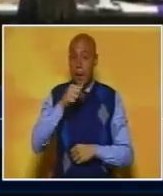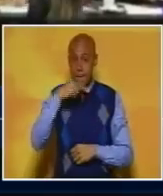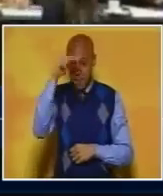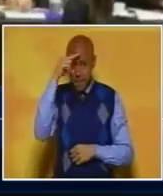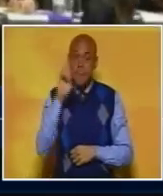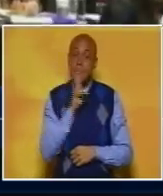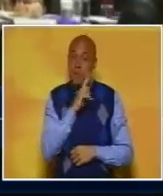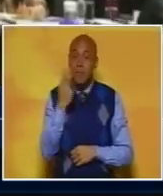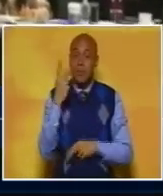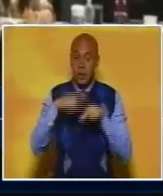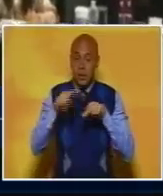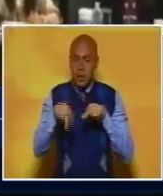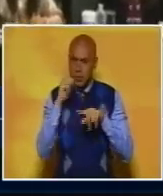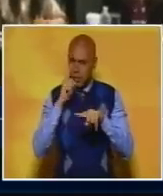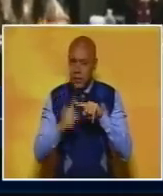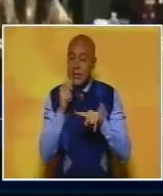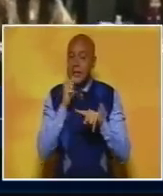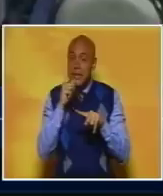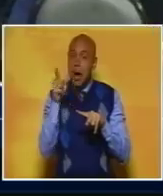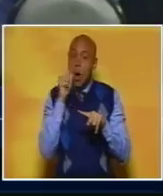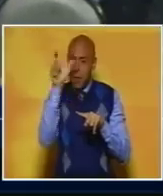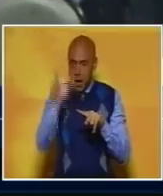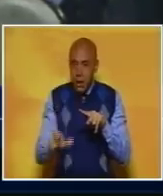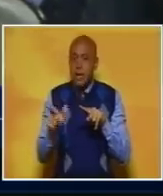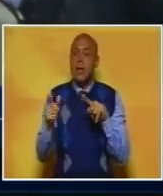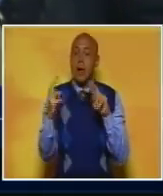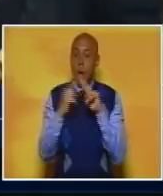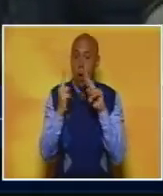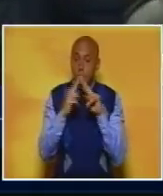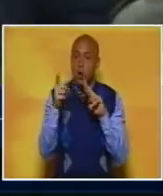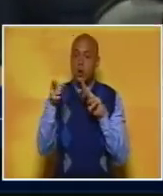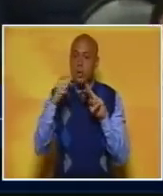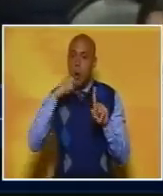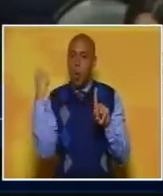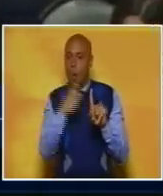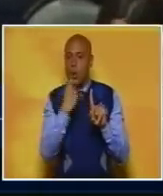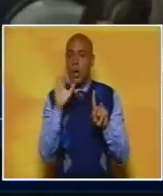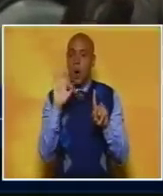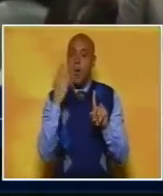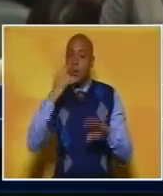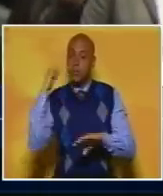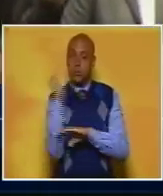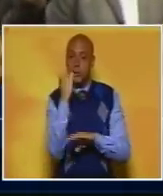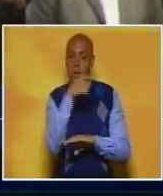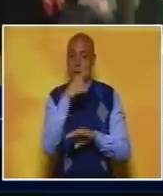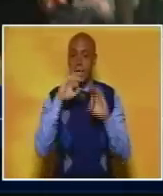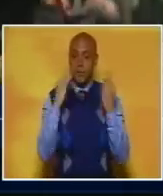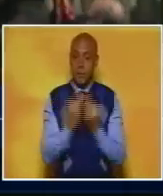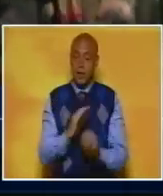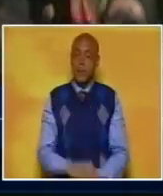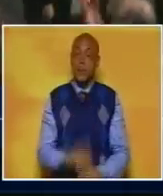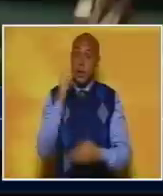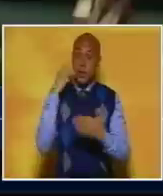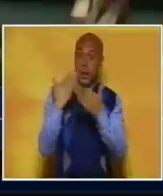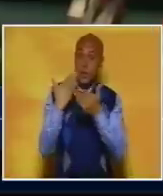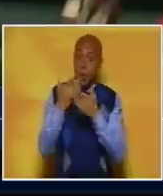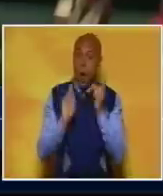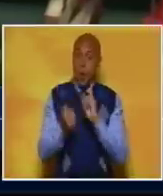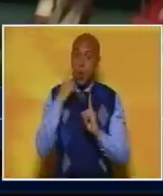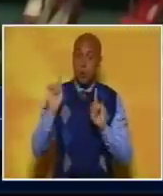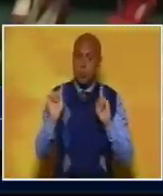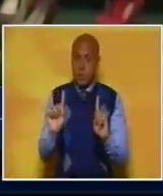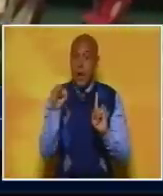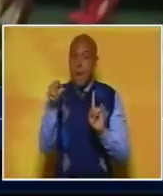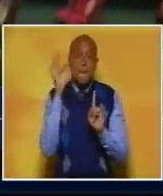niña, por lo que se analiza si los agresores conocían a la familia y si se trata de una venganza. Testigos señalan